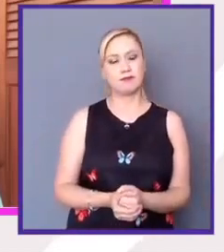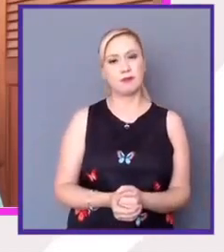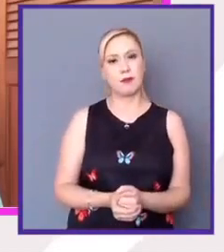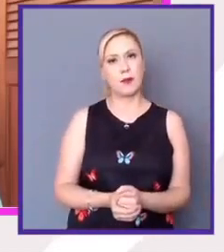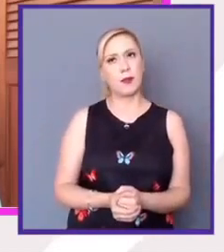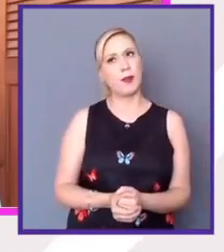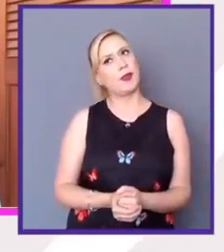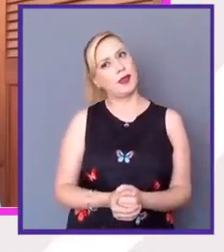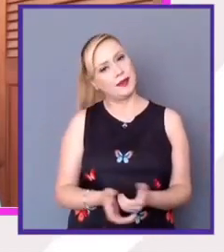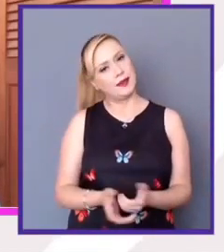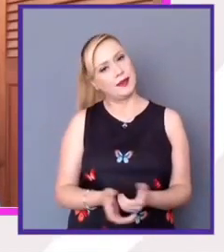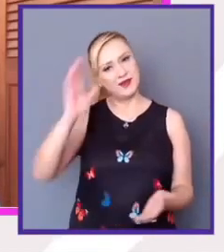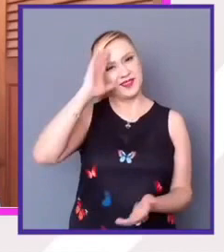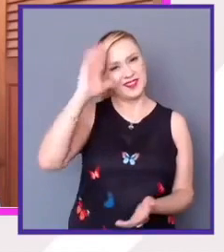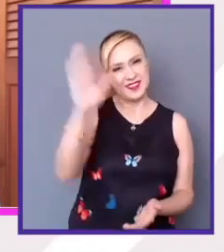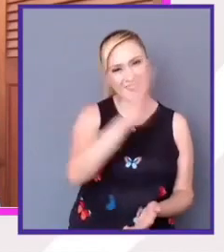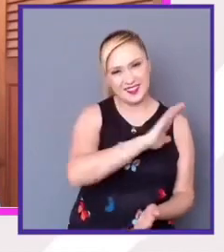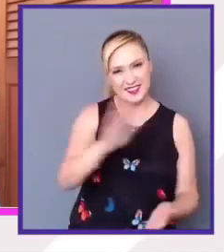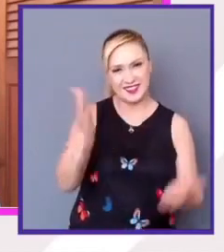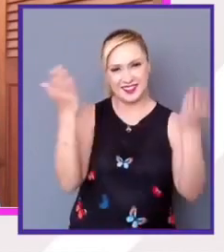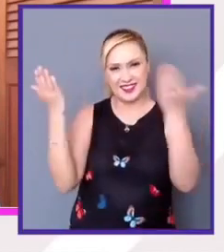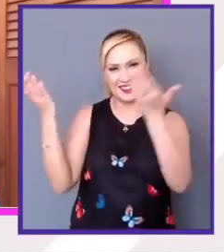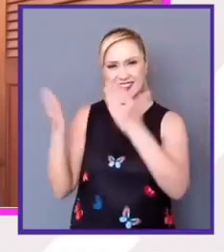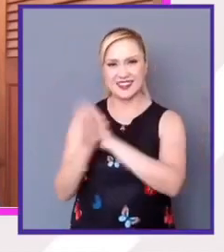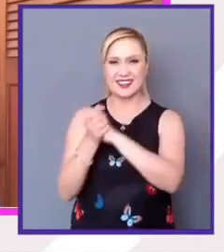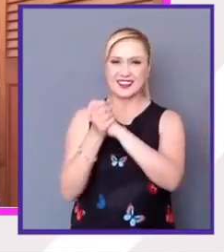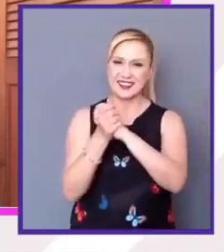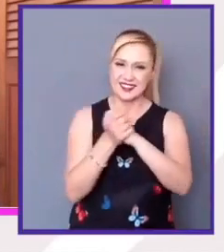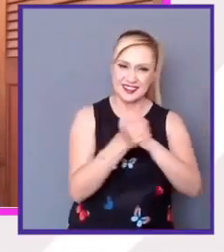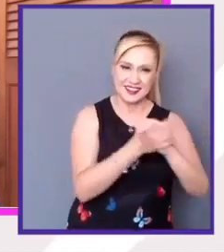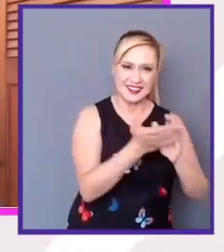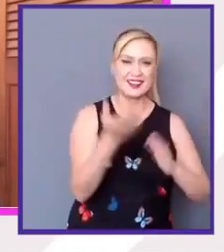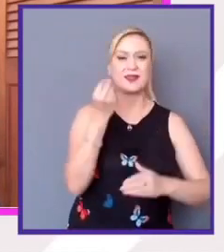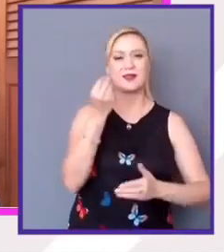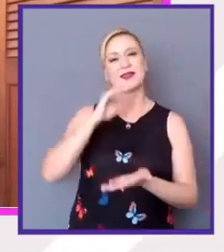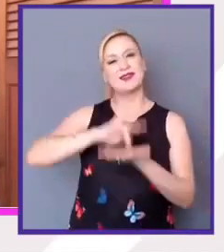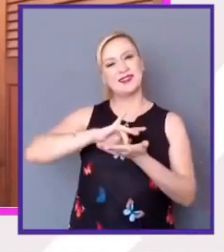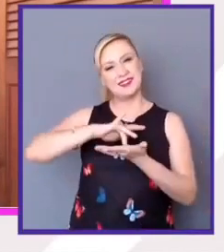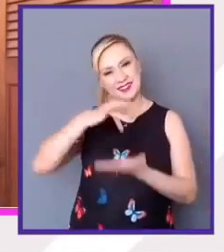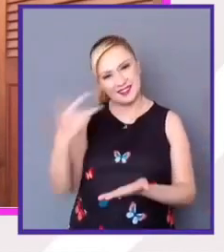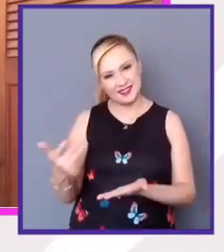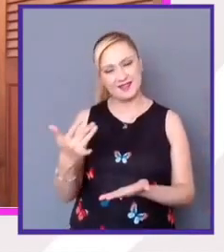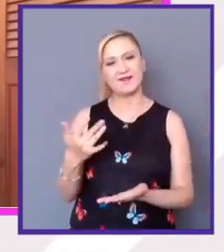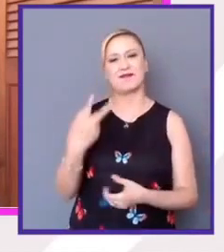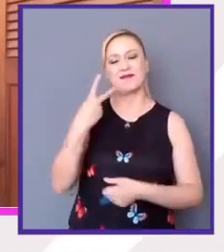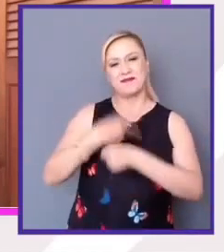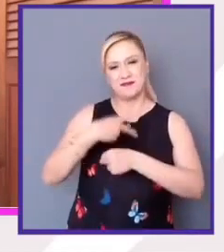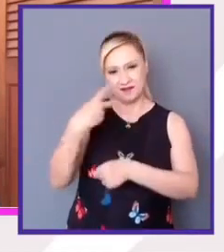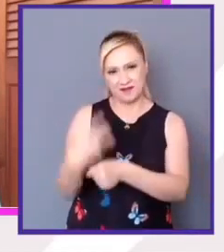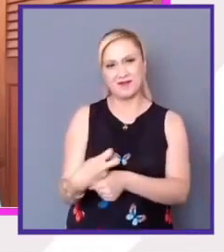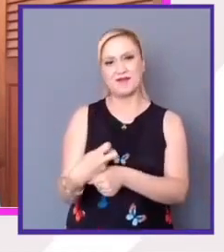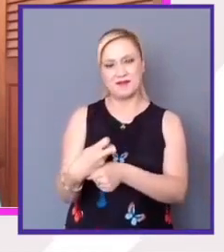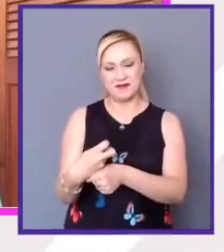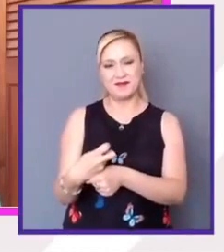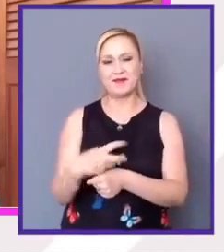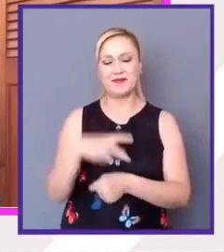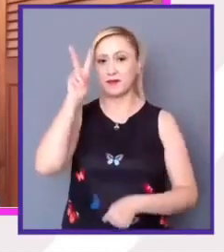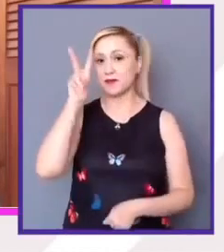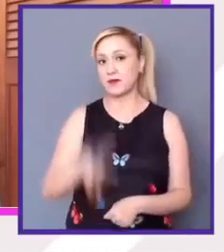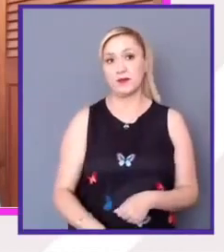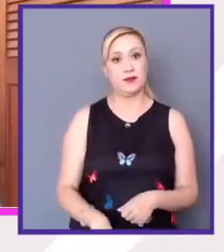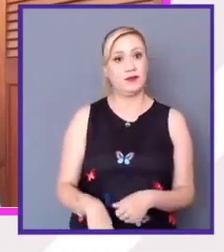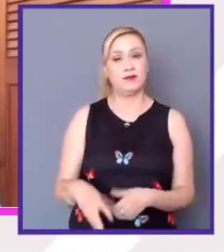Pues hola a todas, todos y todes. Antes que nada, pues muchísimas gracias por la invitación, ¿no? Y sobre todo por